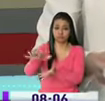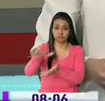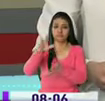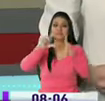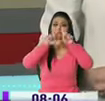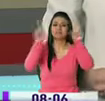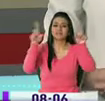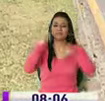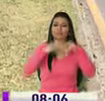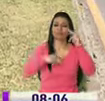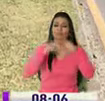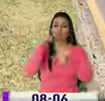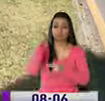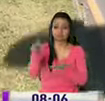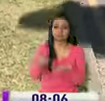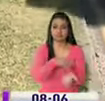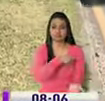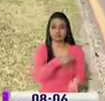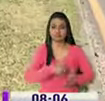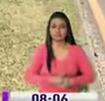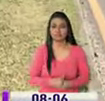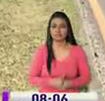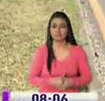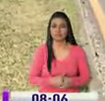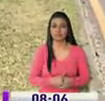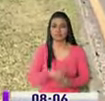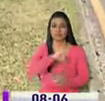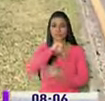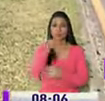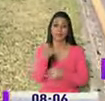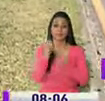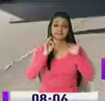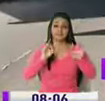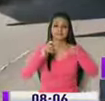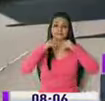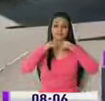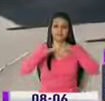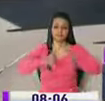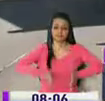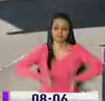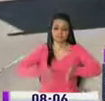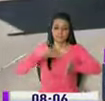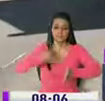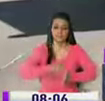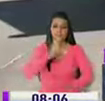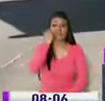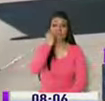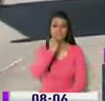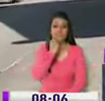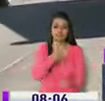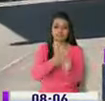constructores. La mañana de este jueves 7 de septiembre, la avenida Simón Bolívar, a la altura del